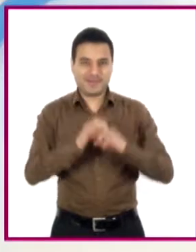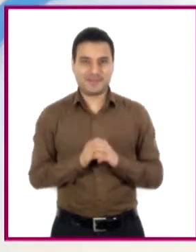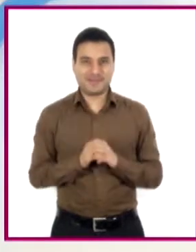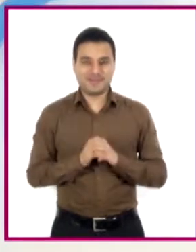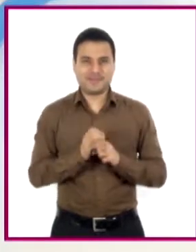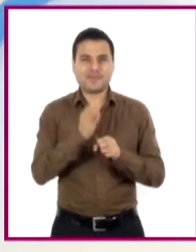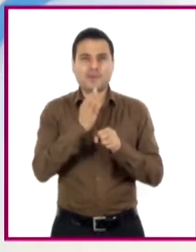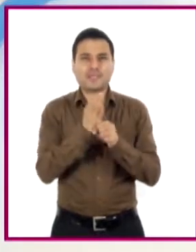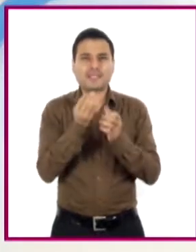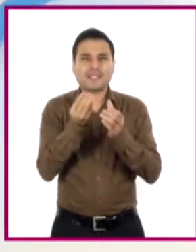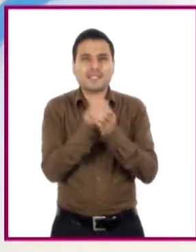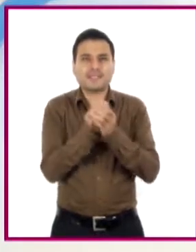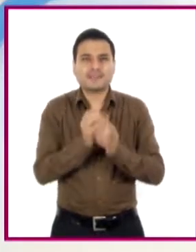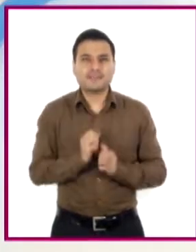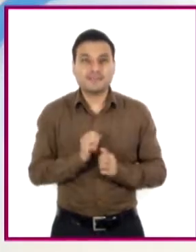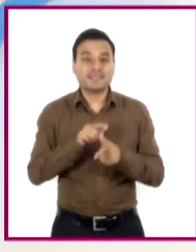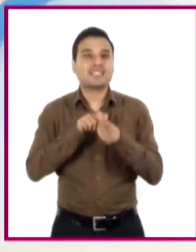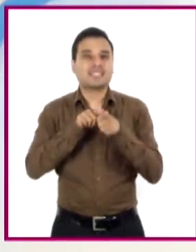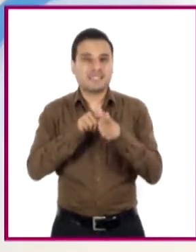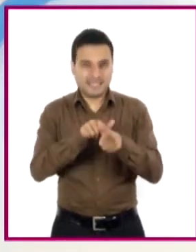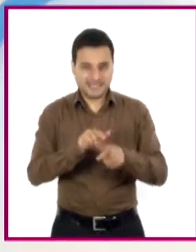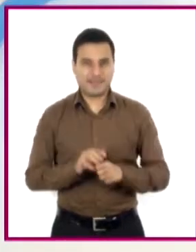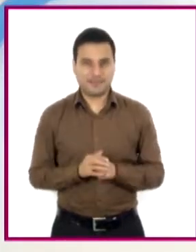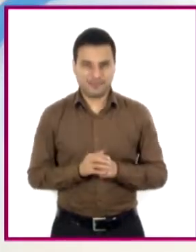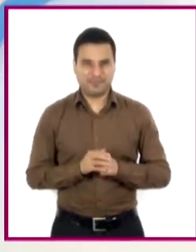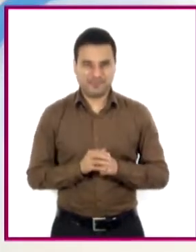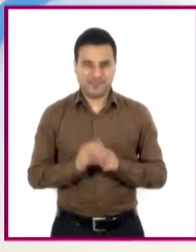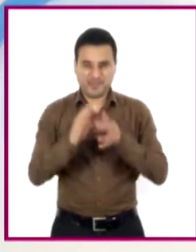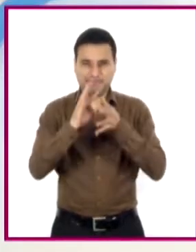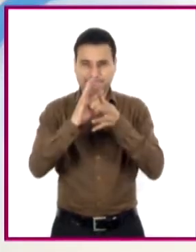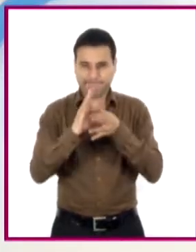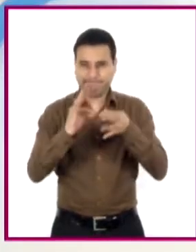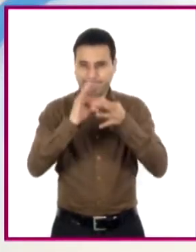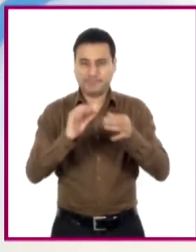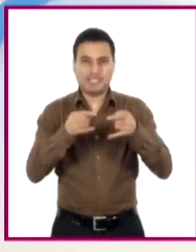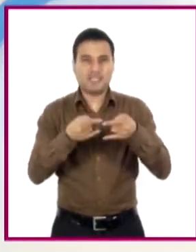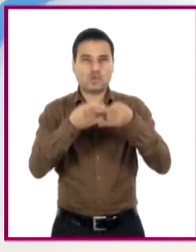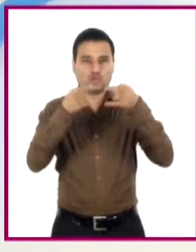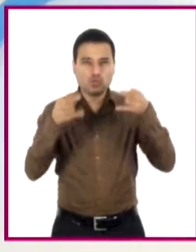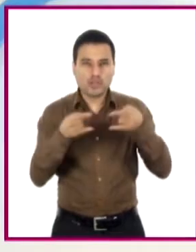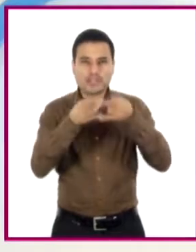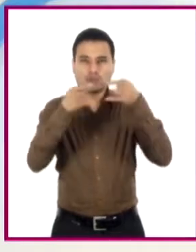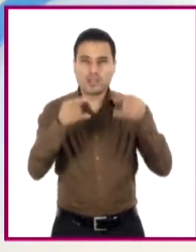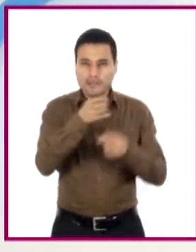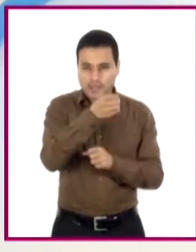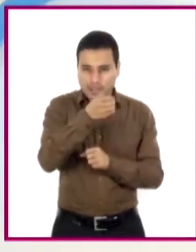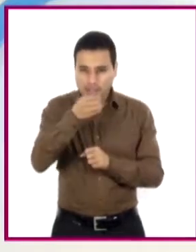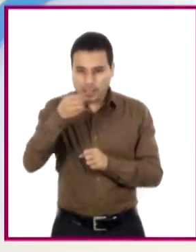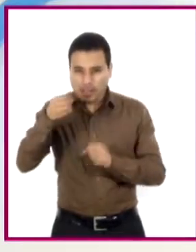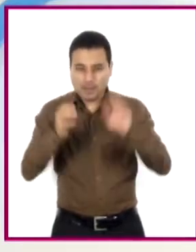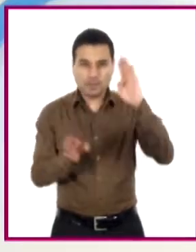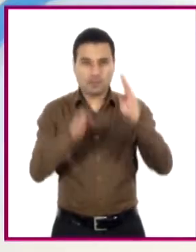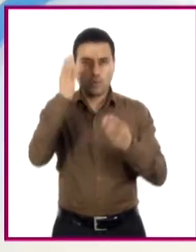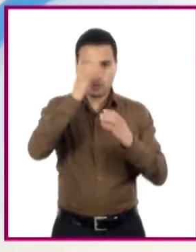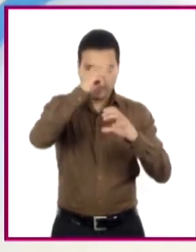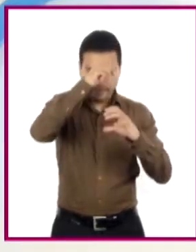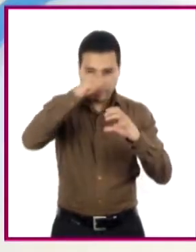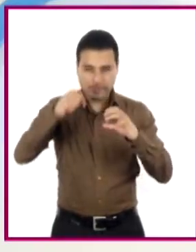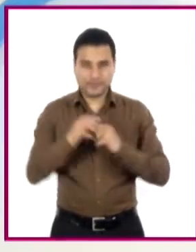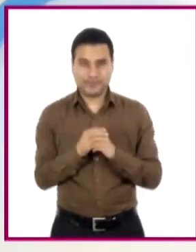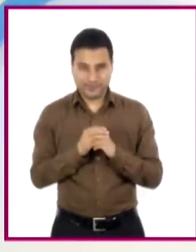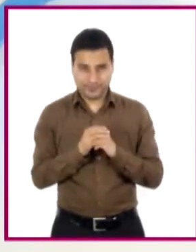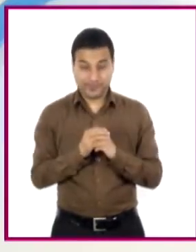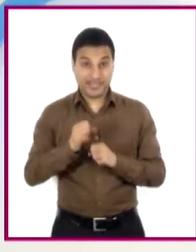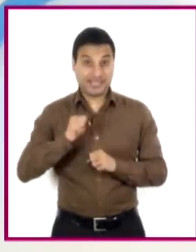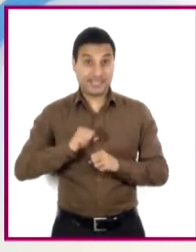del día de hoy continuaremos con el recorrido por los principales procesos y acontecimientos mundiales ocurridos entre